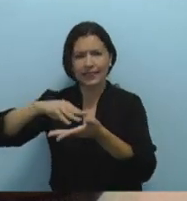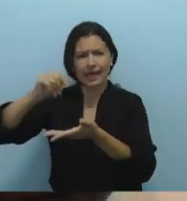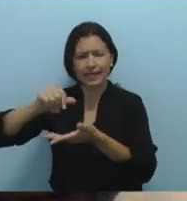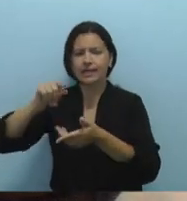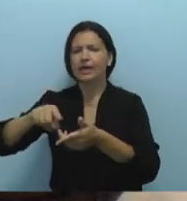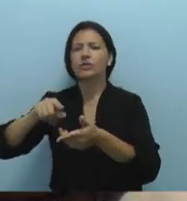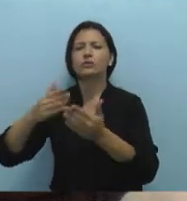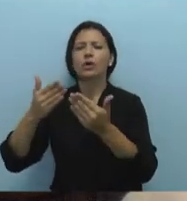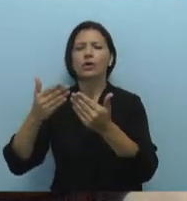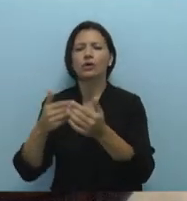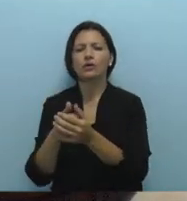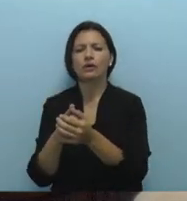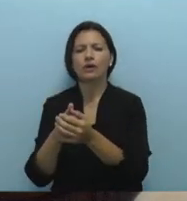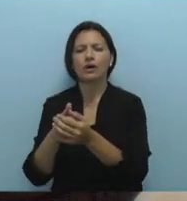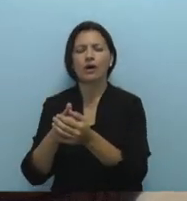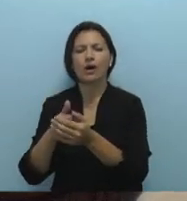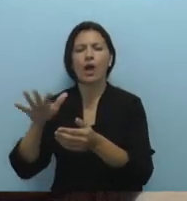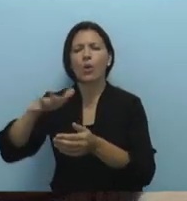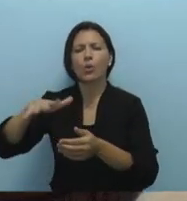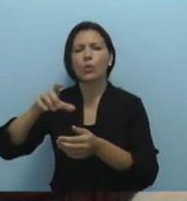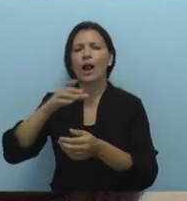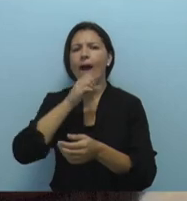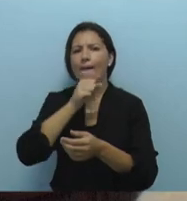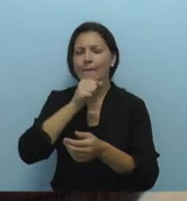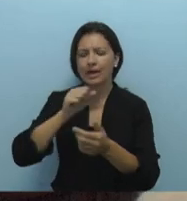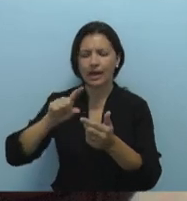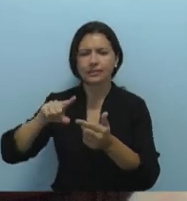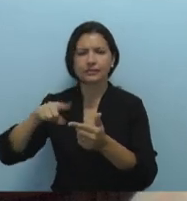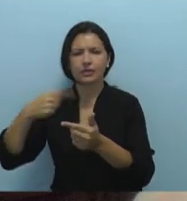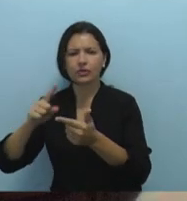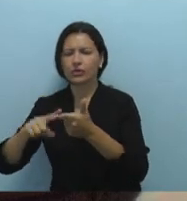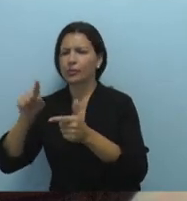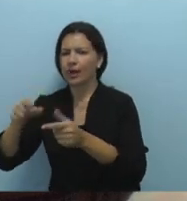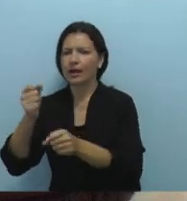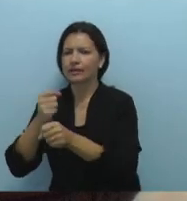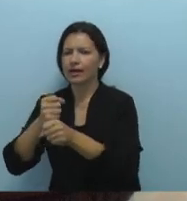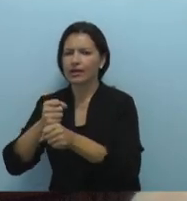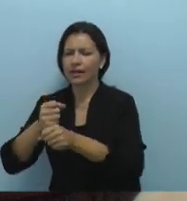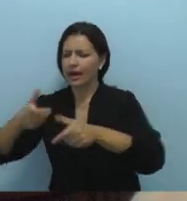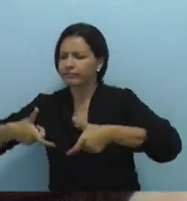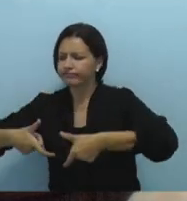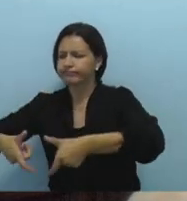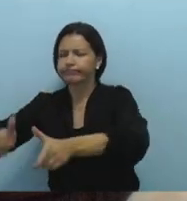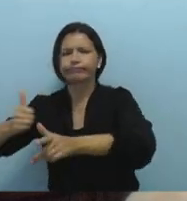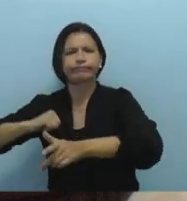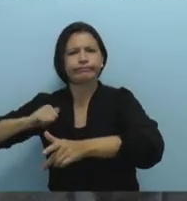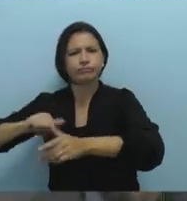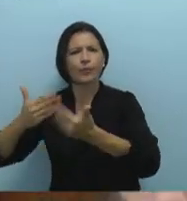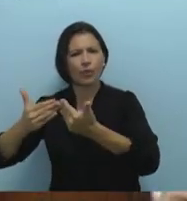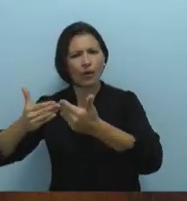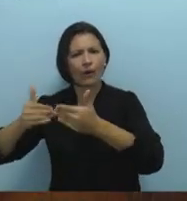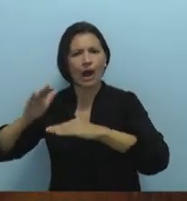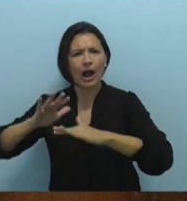relleno sanitario de la localidad de Esperanza y otro para la nueva planta de tratamiento de líquidos cloacales. Gracias,